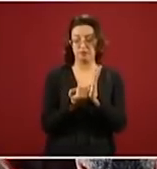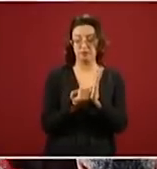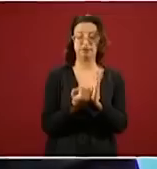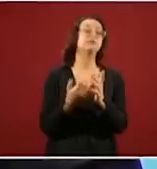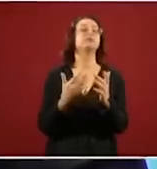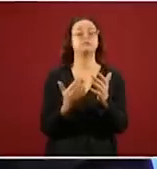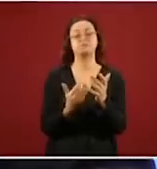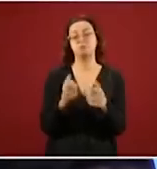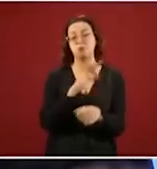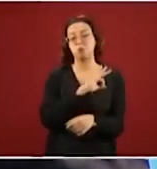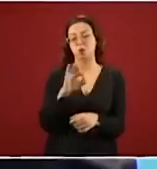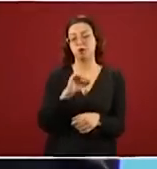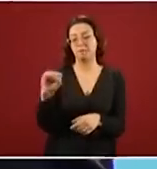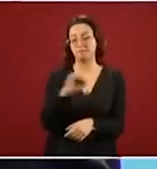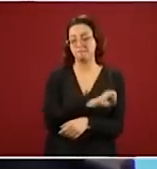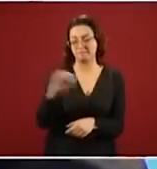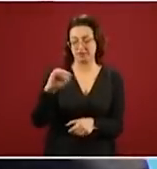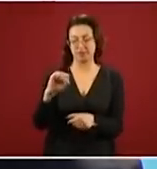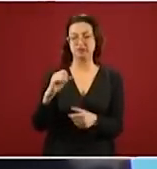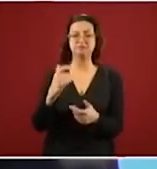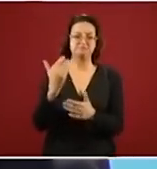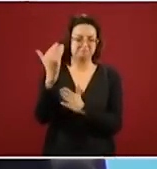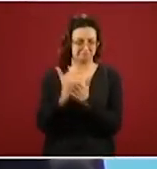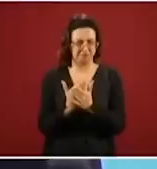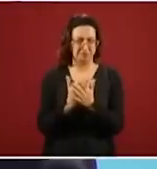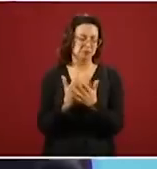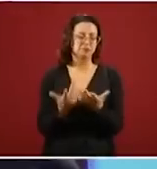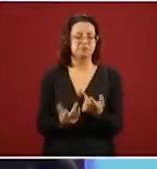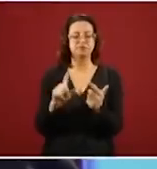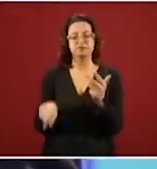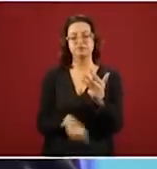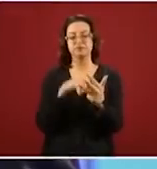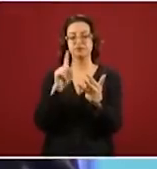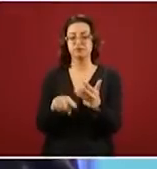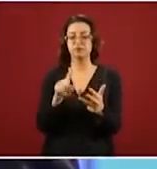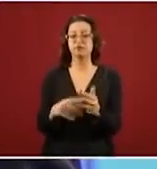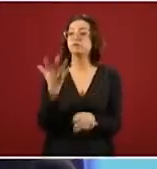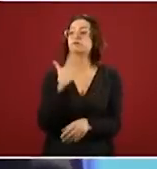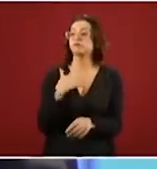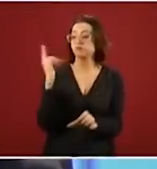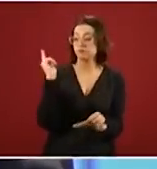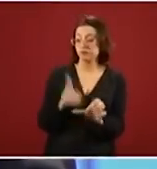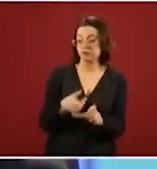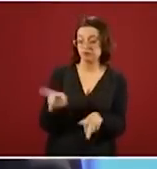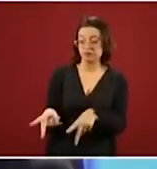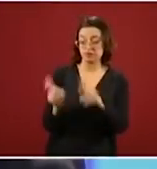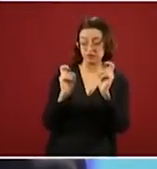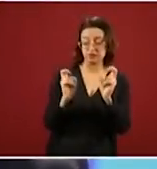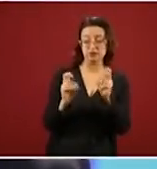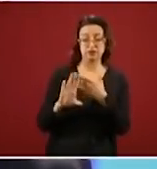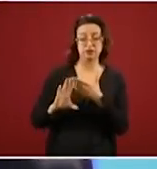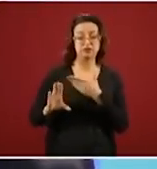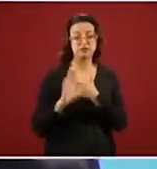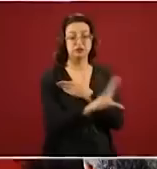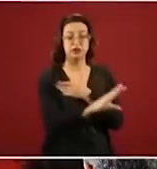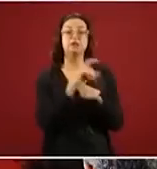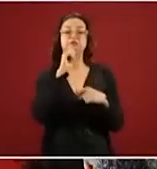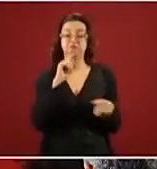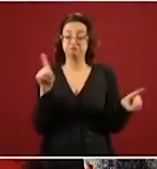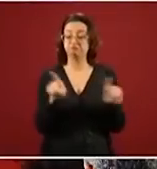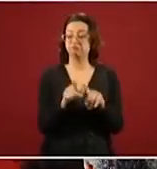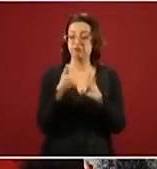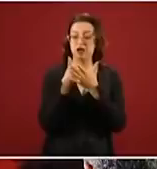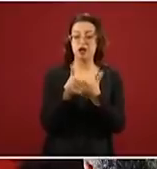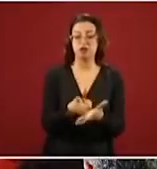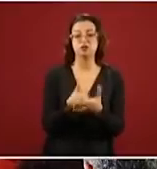combate al wasi coll que también ha tenido obviamente un efecto muy favorable en este tema el